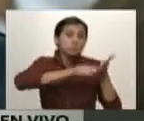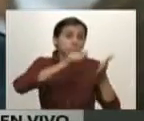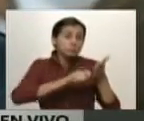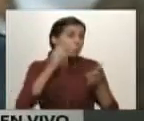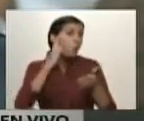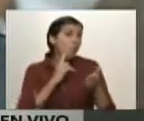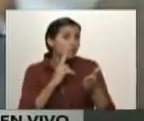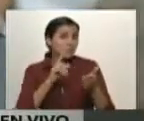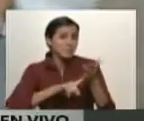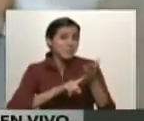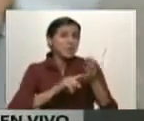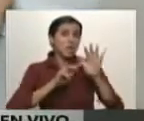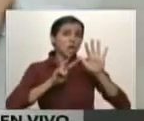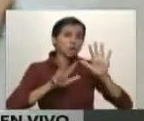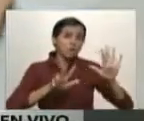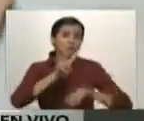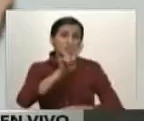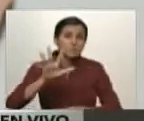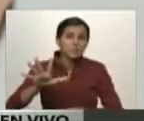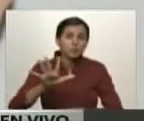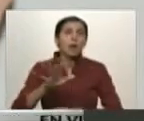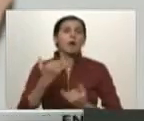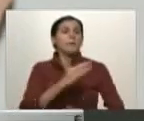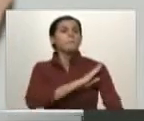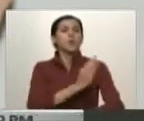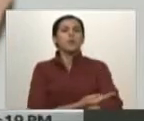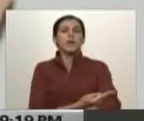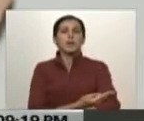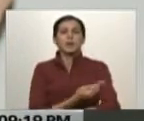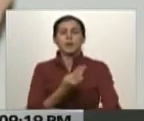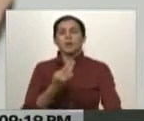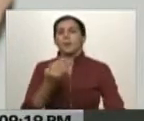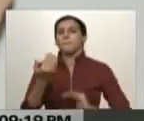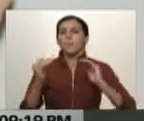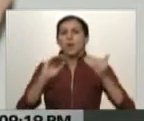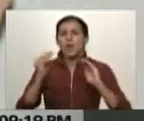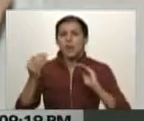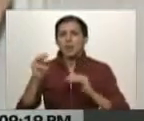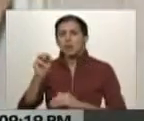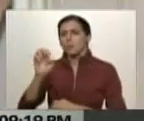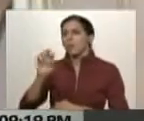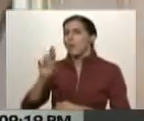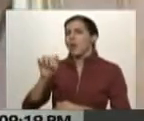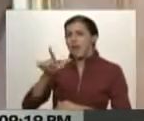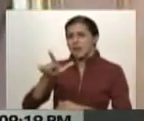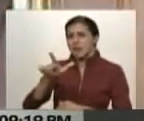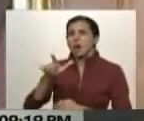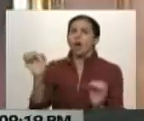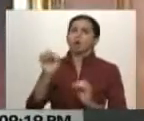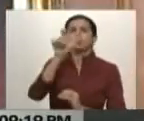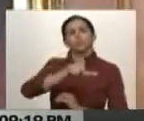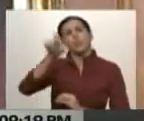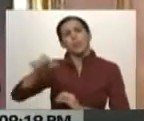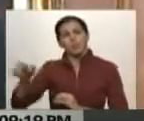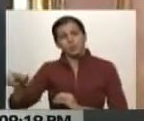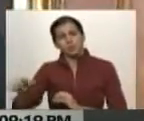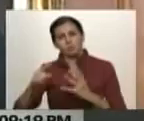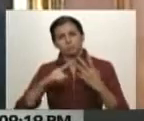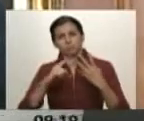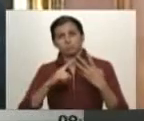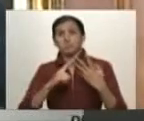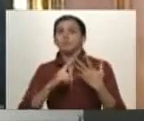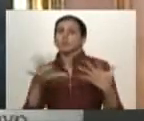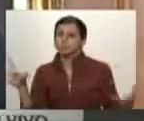el poder moral en el caso de venezuela se llama el poder ciudadano que